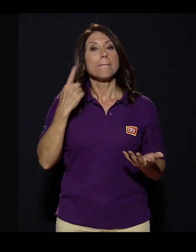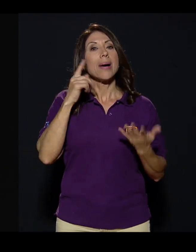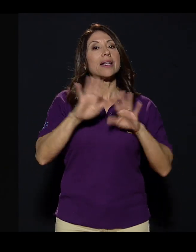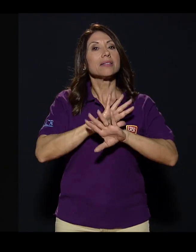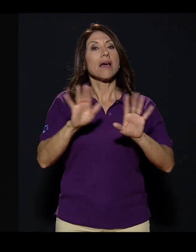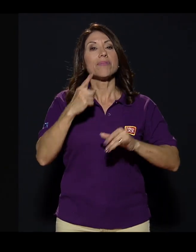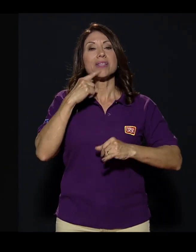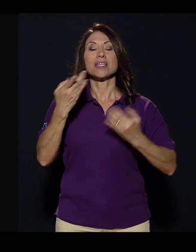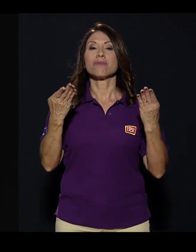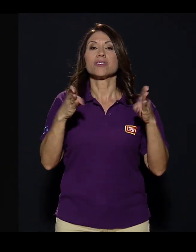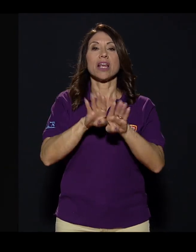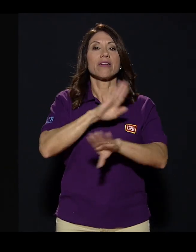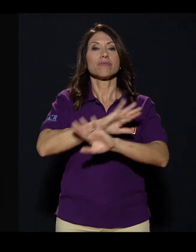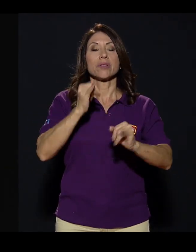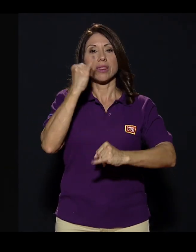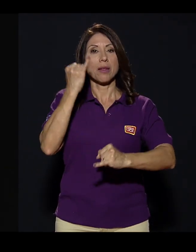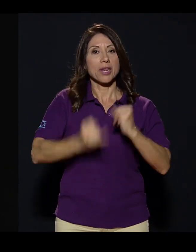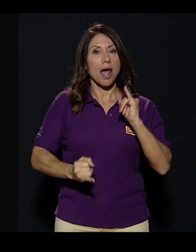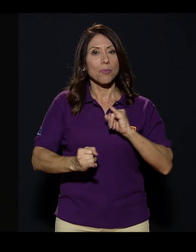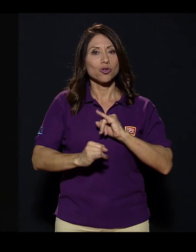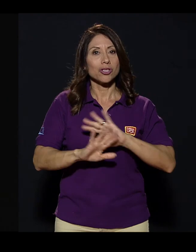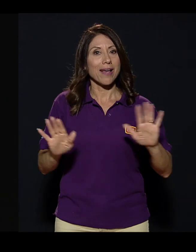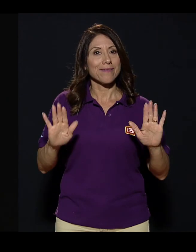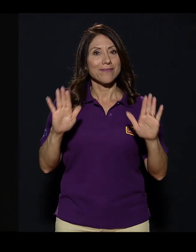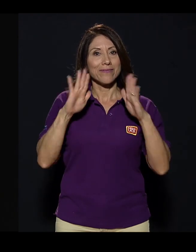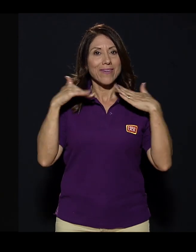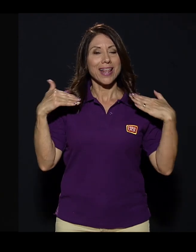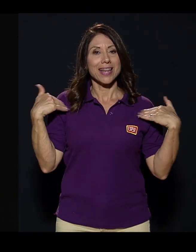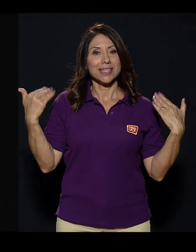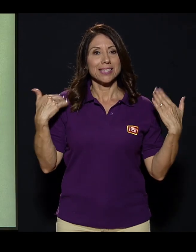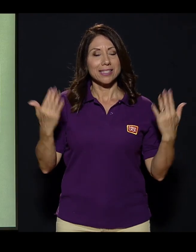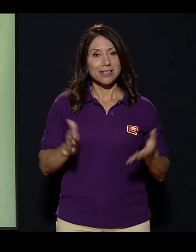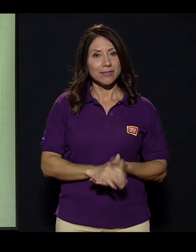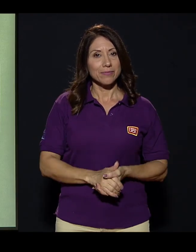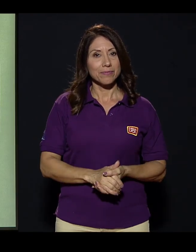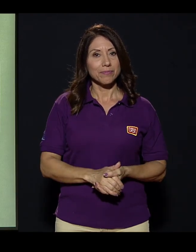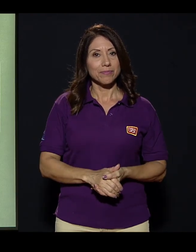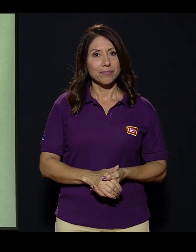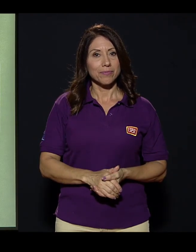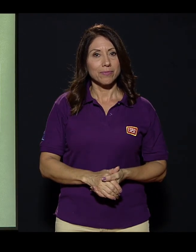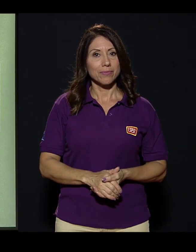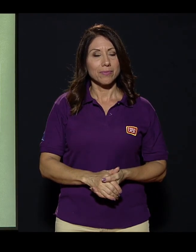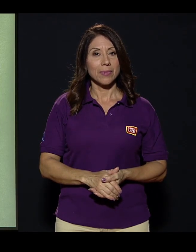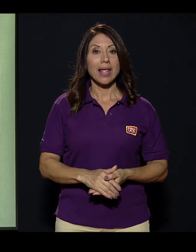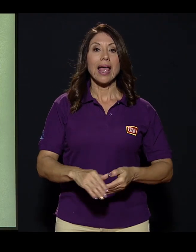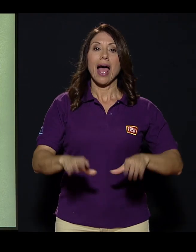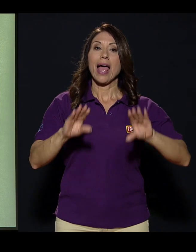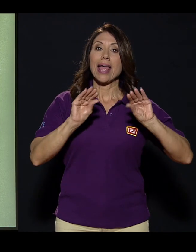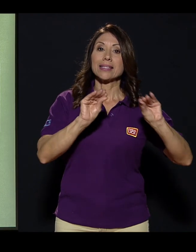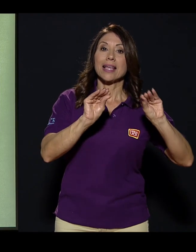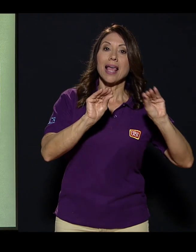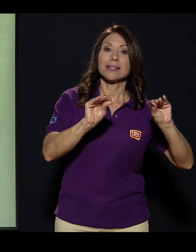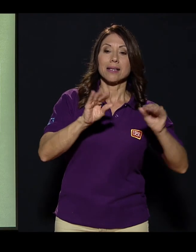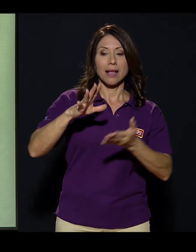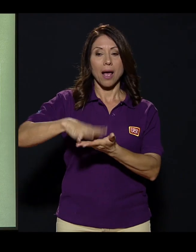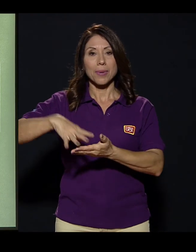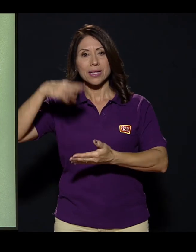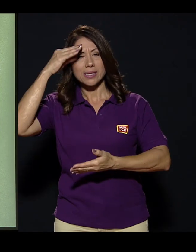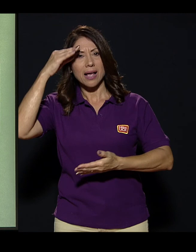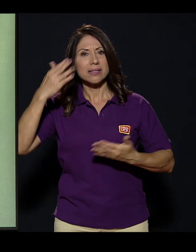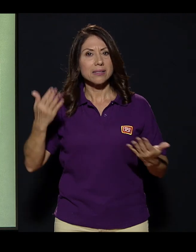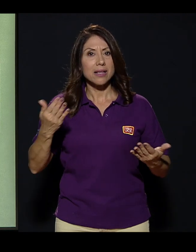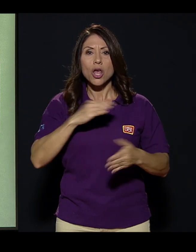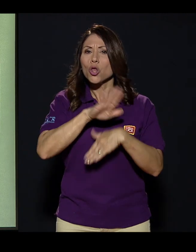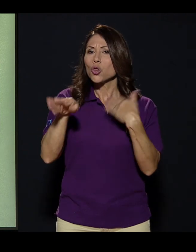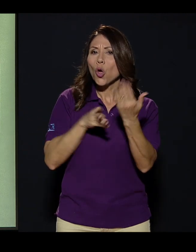Enseñanzas y aprendizaje. Todo proyecto genera enseñanza, como le digo, para mí fue la primera vez que pude ver en la construcción de una piscina esa